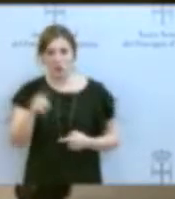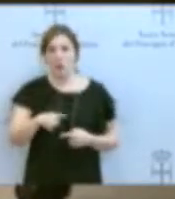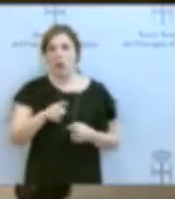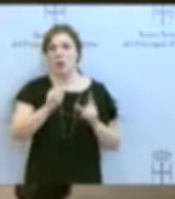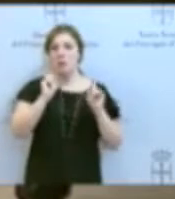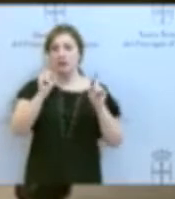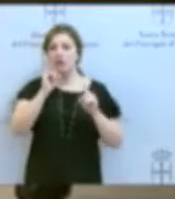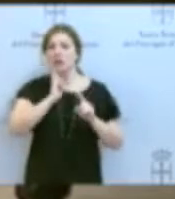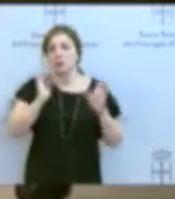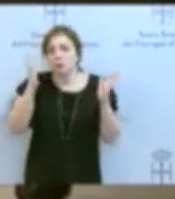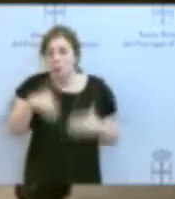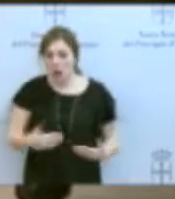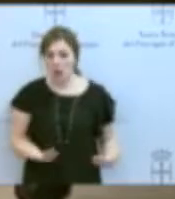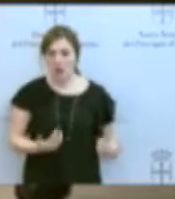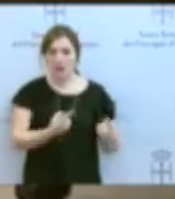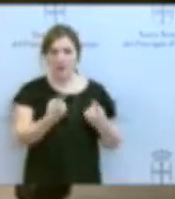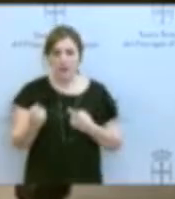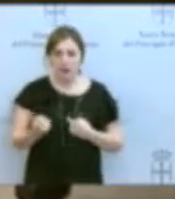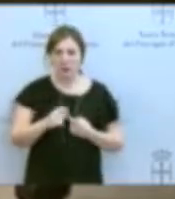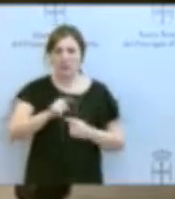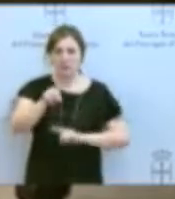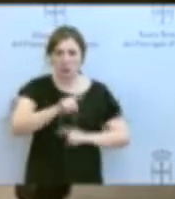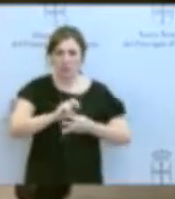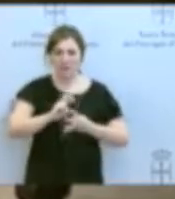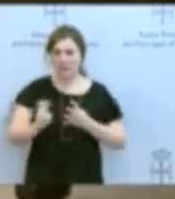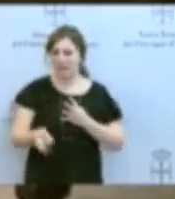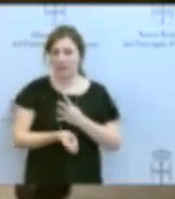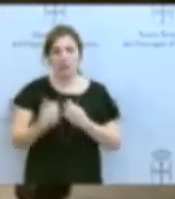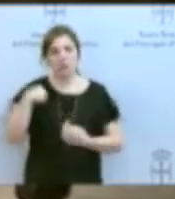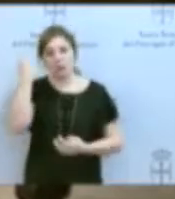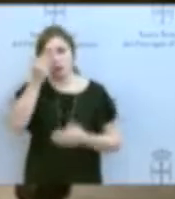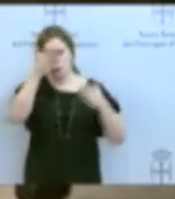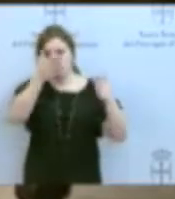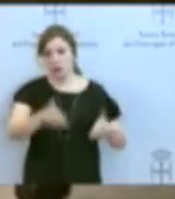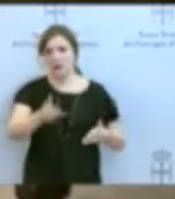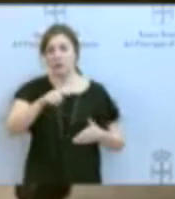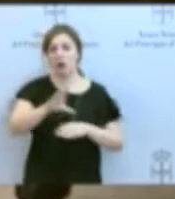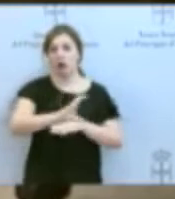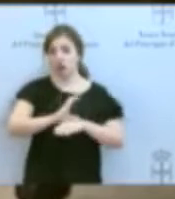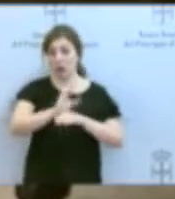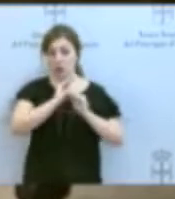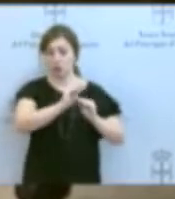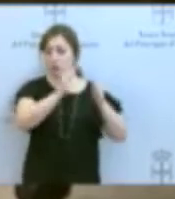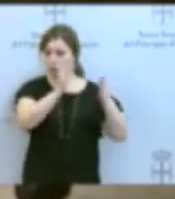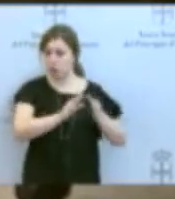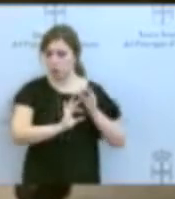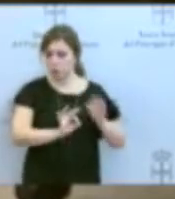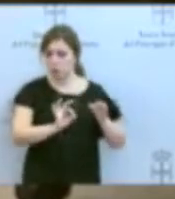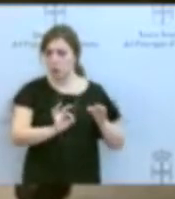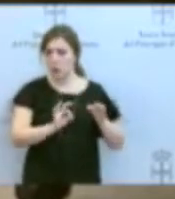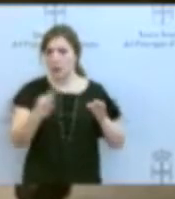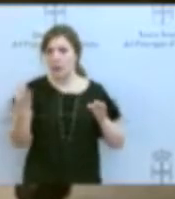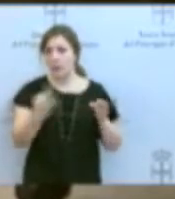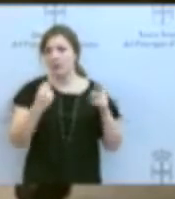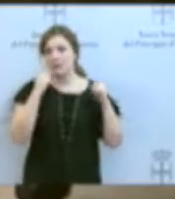profesores de idiomas, toda una retahíla de problemas que yo creo que ustedes y su consejero en particular de alguna manera han